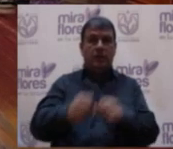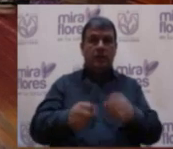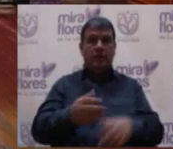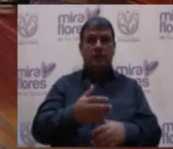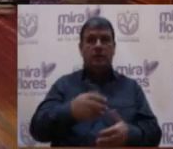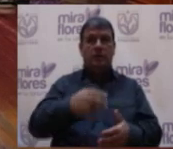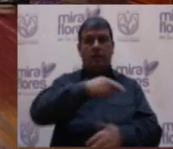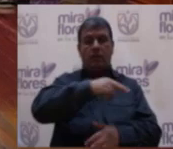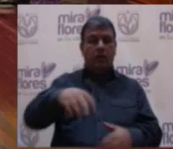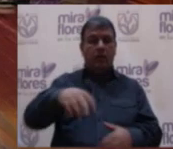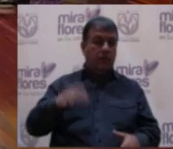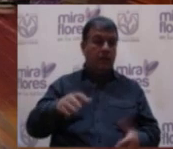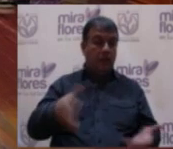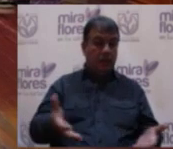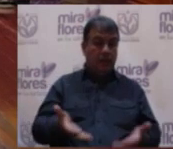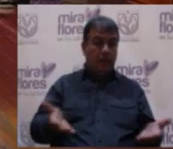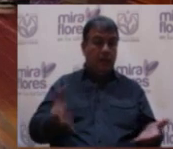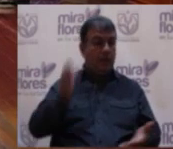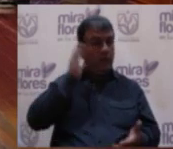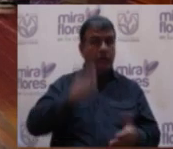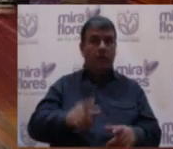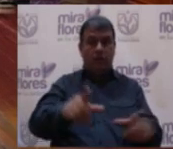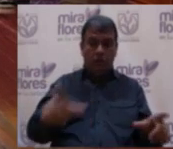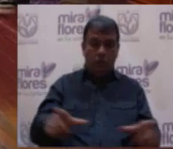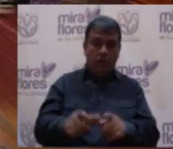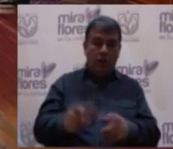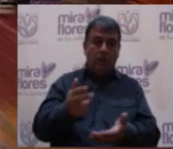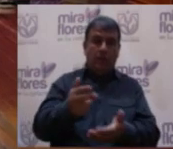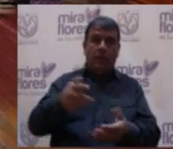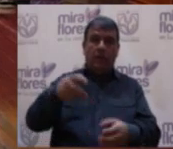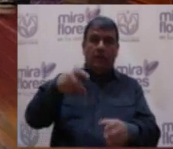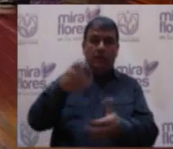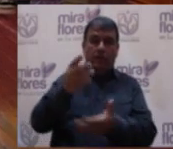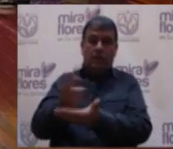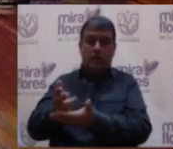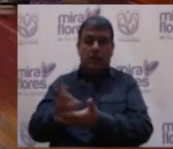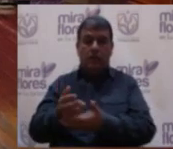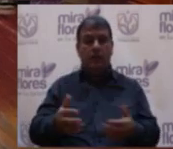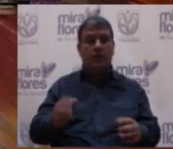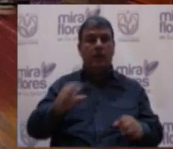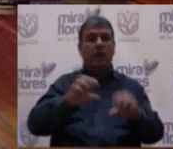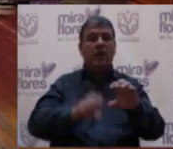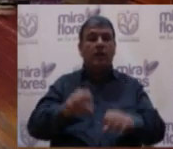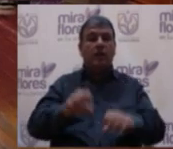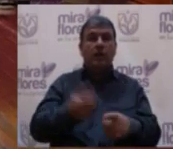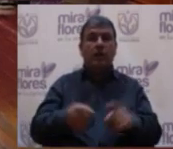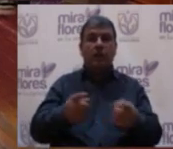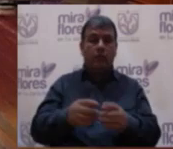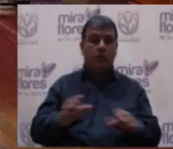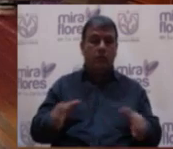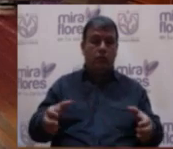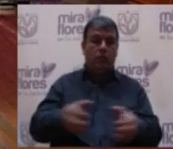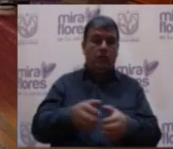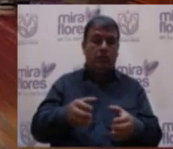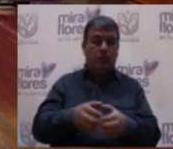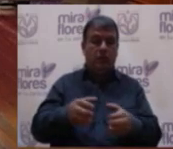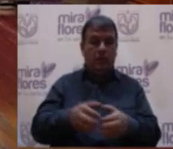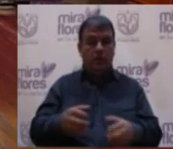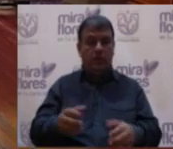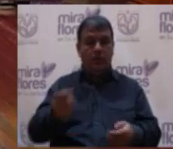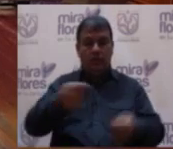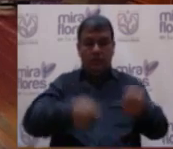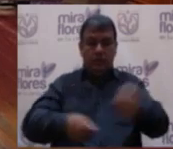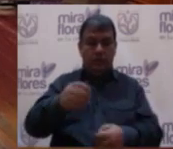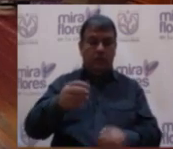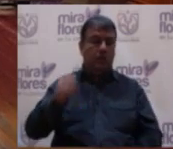distrito de Miraflores y cesión de espacios para la instalación de publicidad exterior, elaborada por el Comité de Inversiones de la Municipalidad de Miraflores